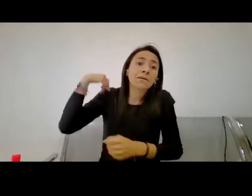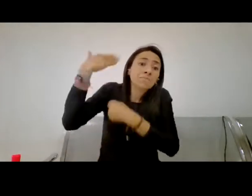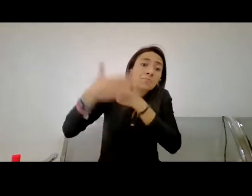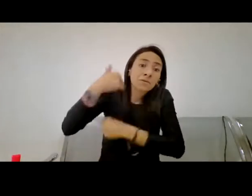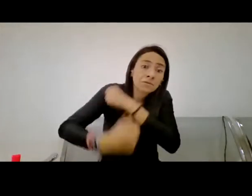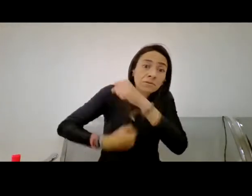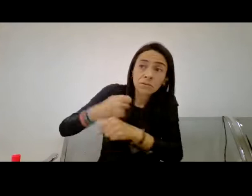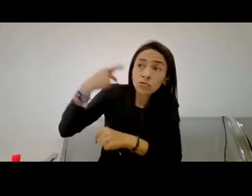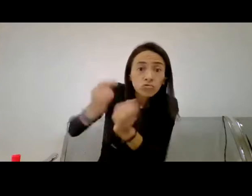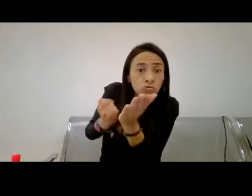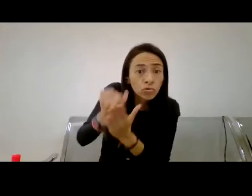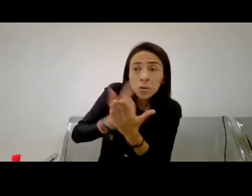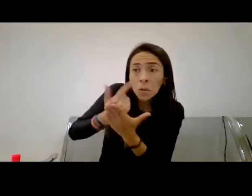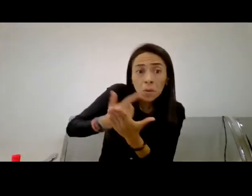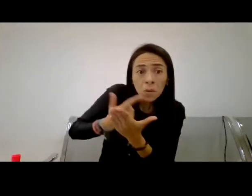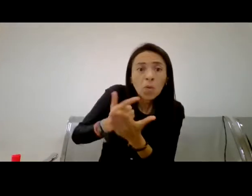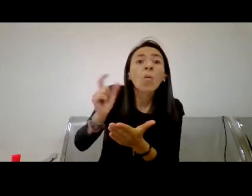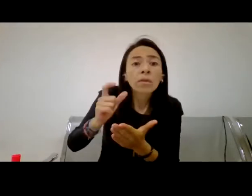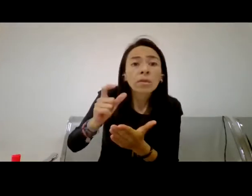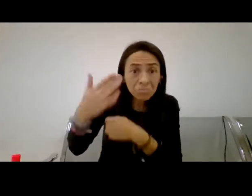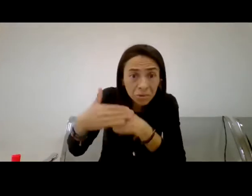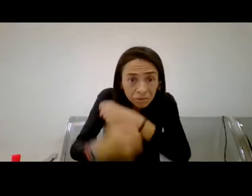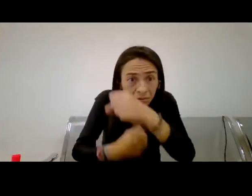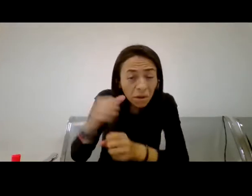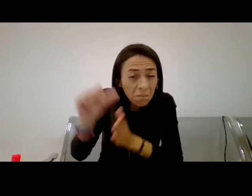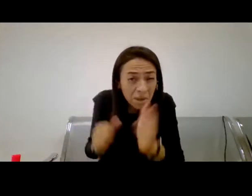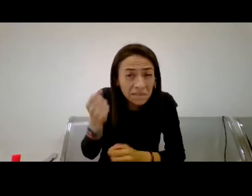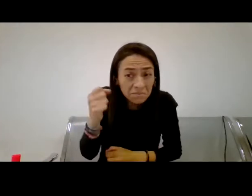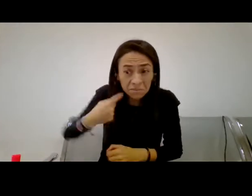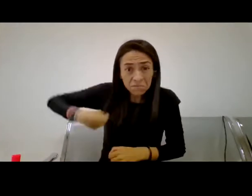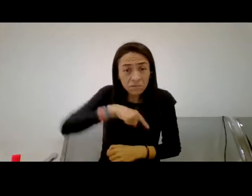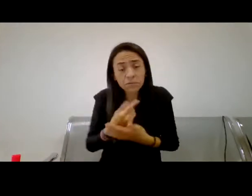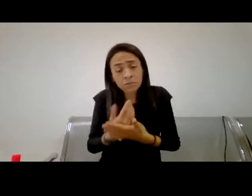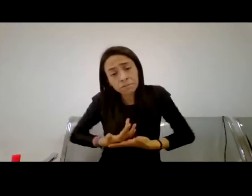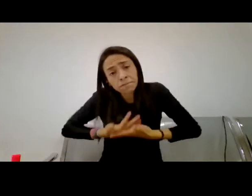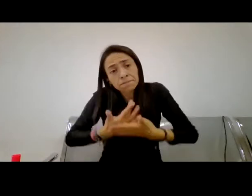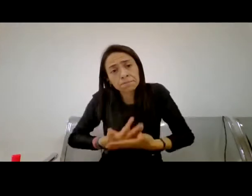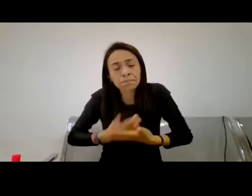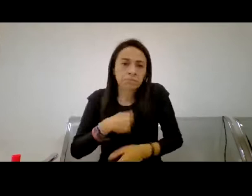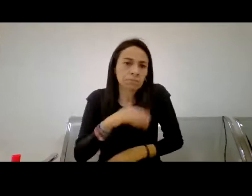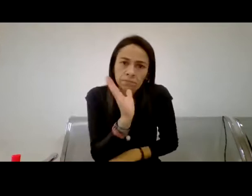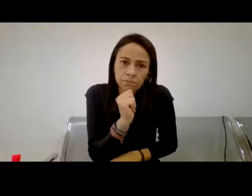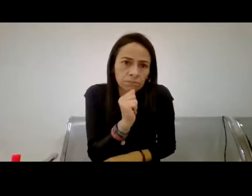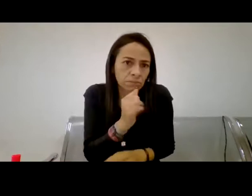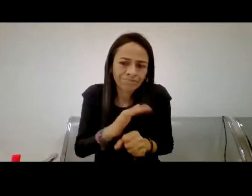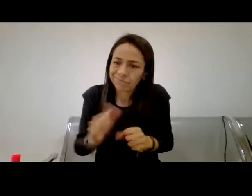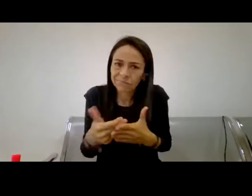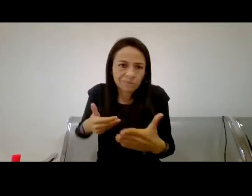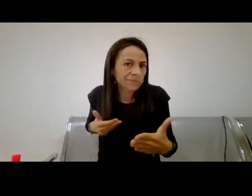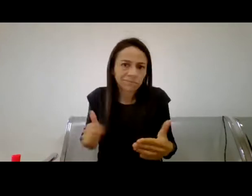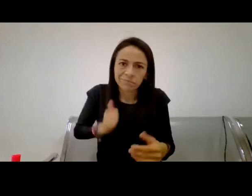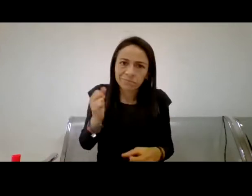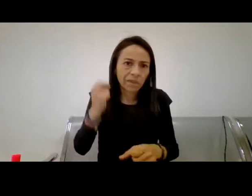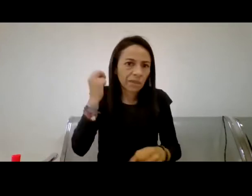año, hasta septiembre del próximo año, digamos, ¿no? Hay una parte que mencionaban que es